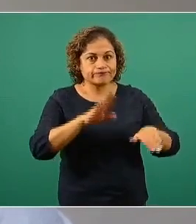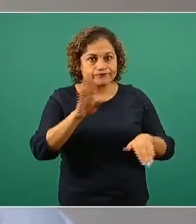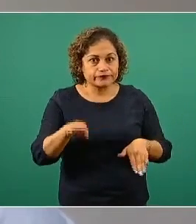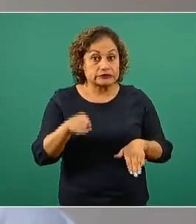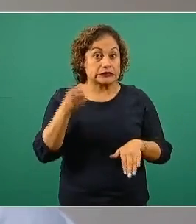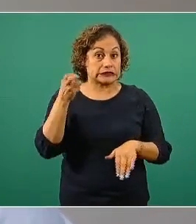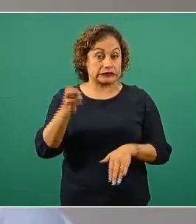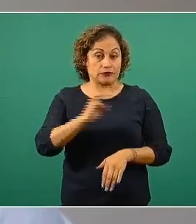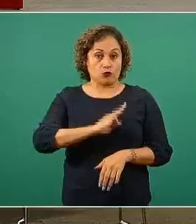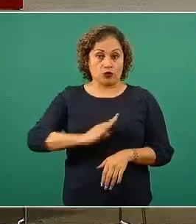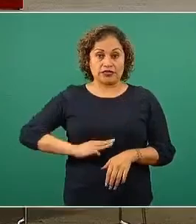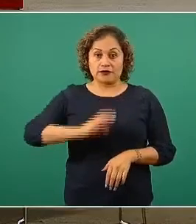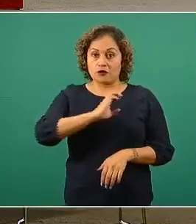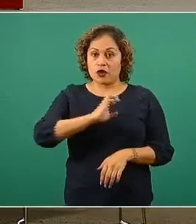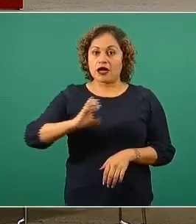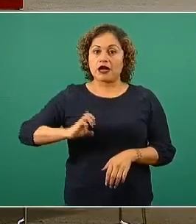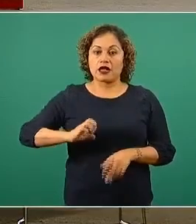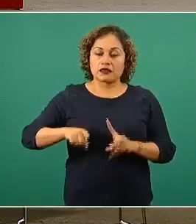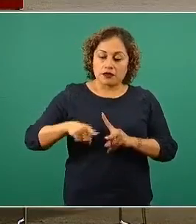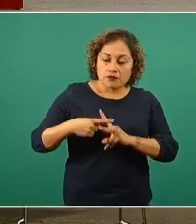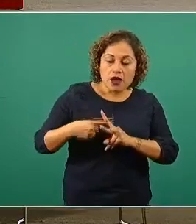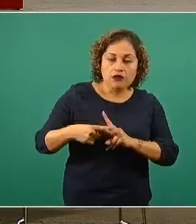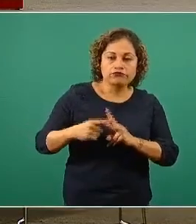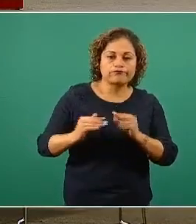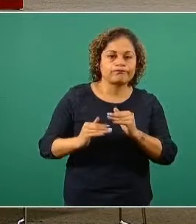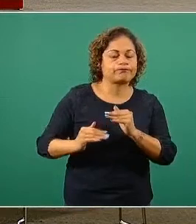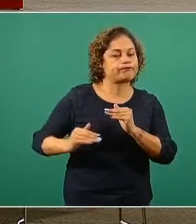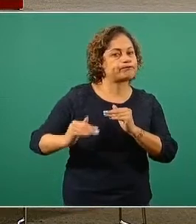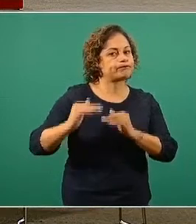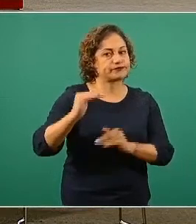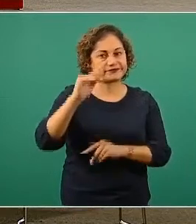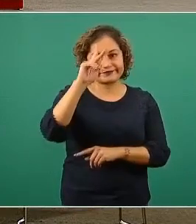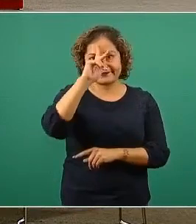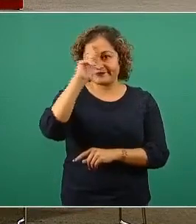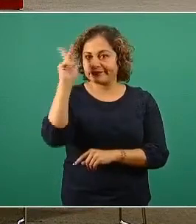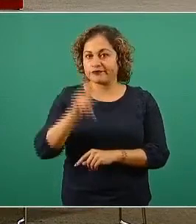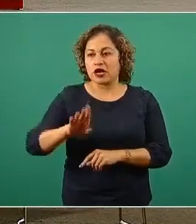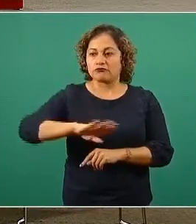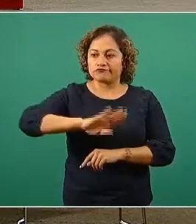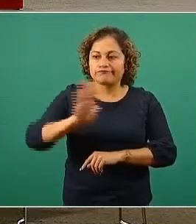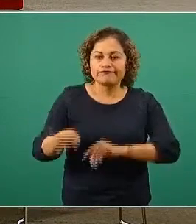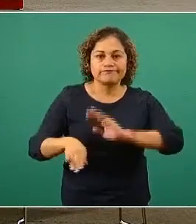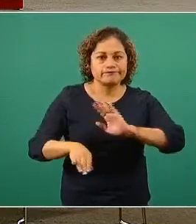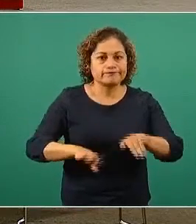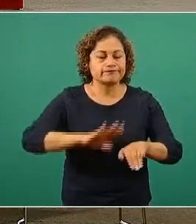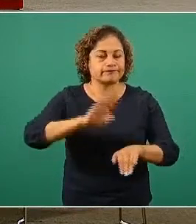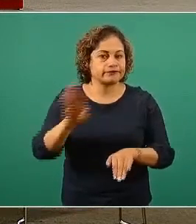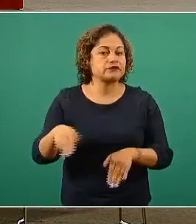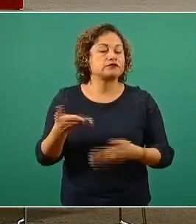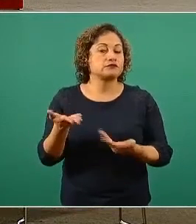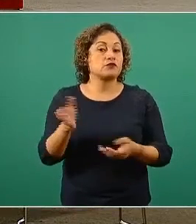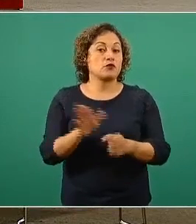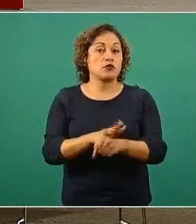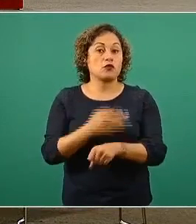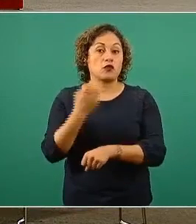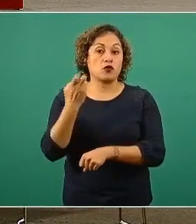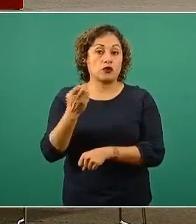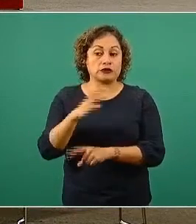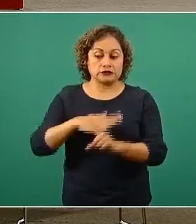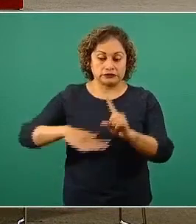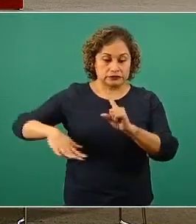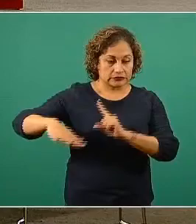de este municipio están por encima de las medias nacionales y se componen como uno de los municipios también con